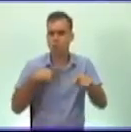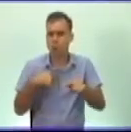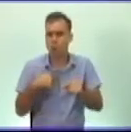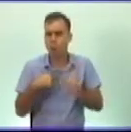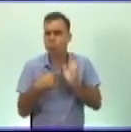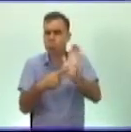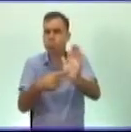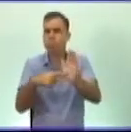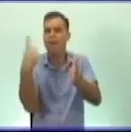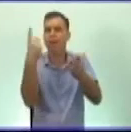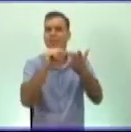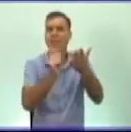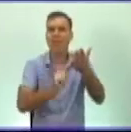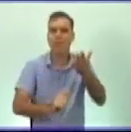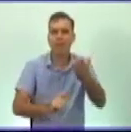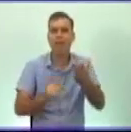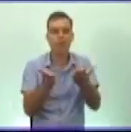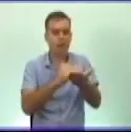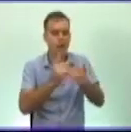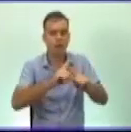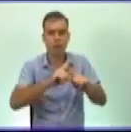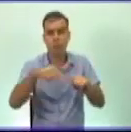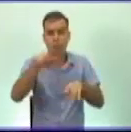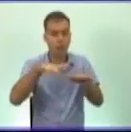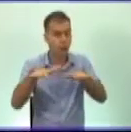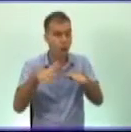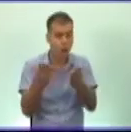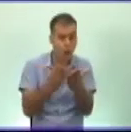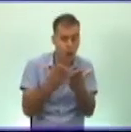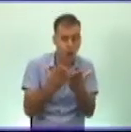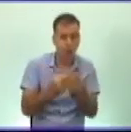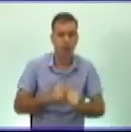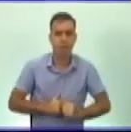para prepararse con respecto a estos contenidos.